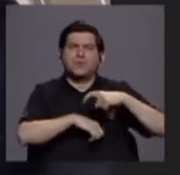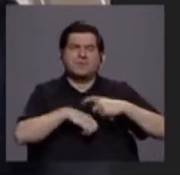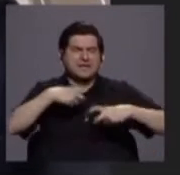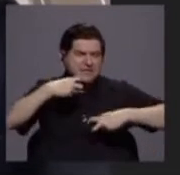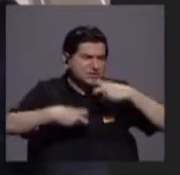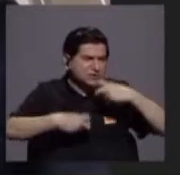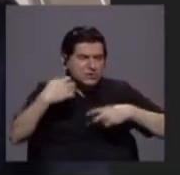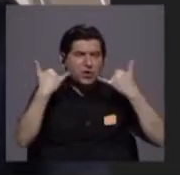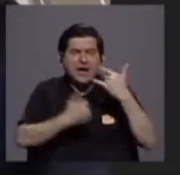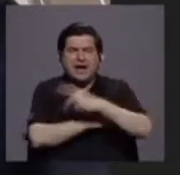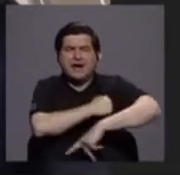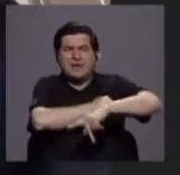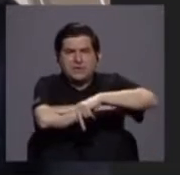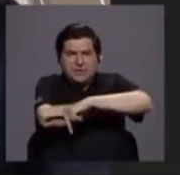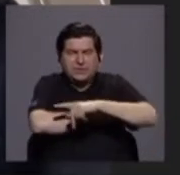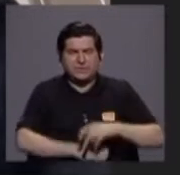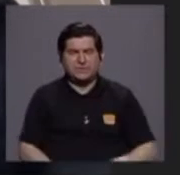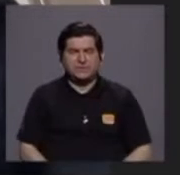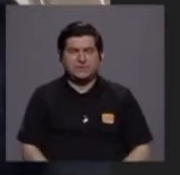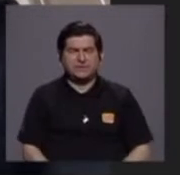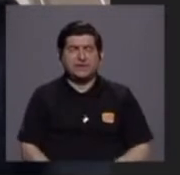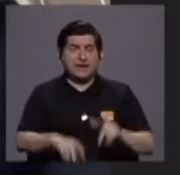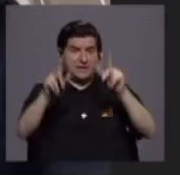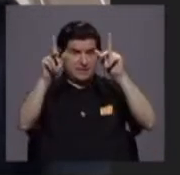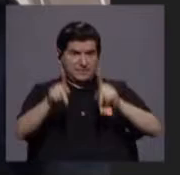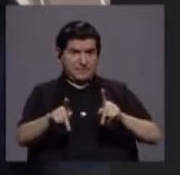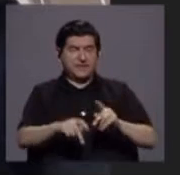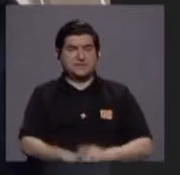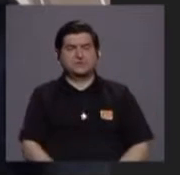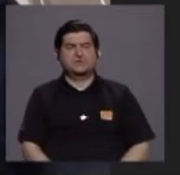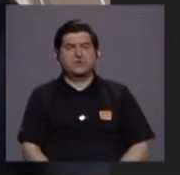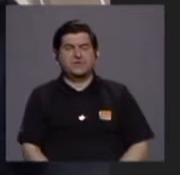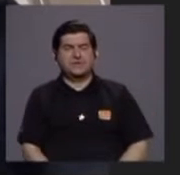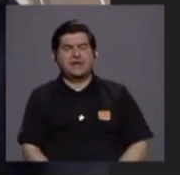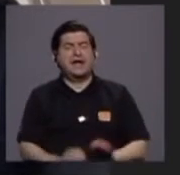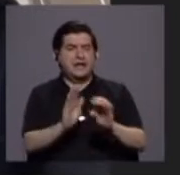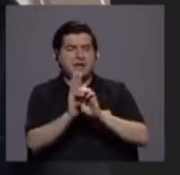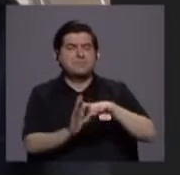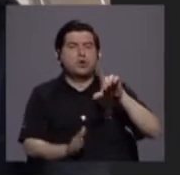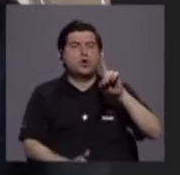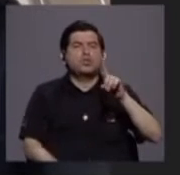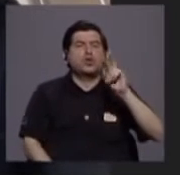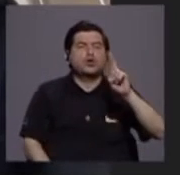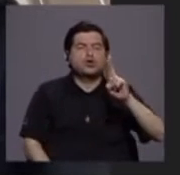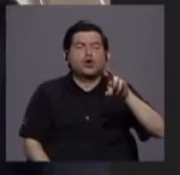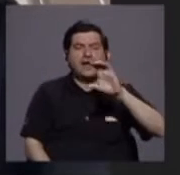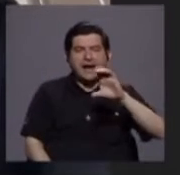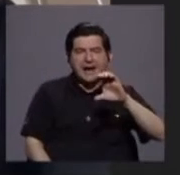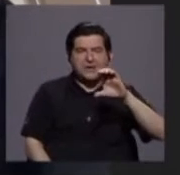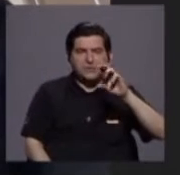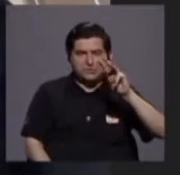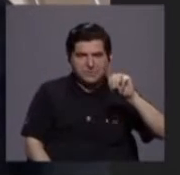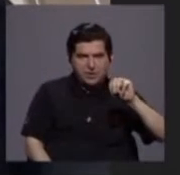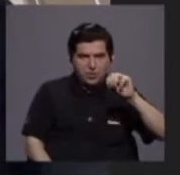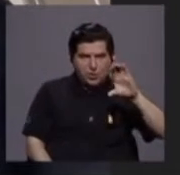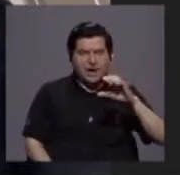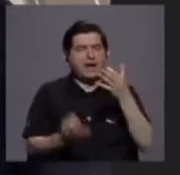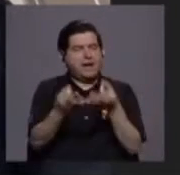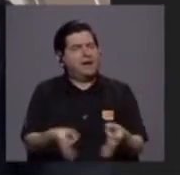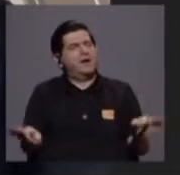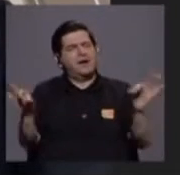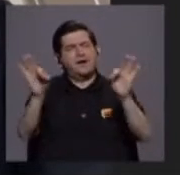crisis como vive el país, la voz de una persona como el doctor Castillo hubiera sido muy escuchada y muy valiosa